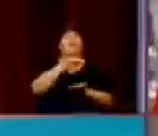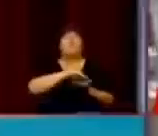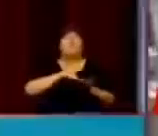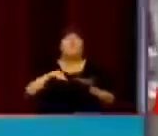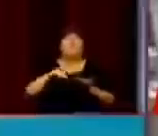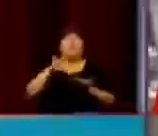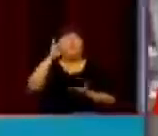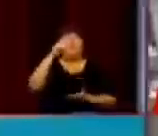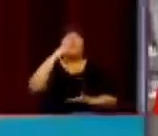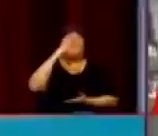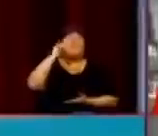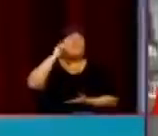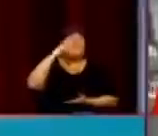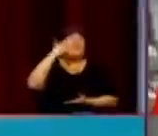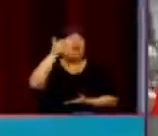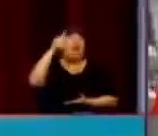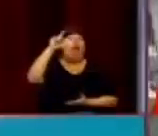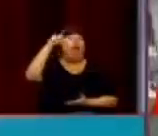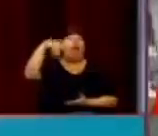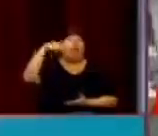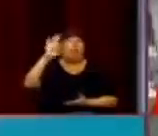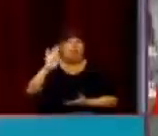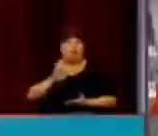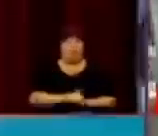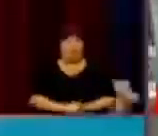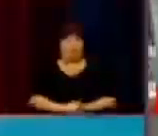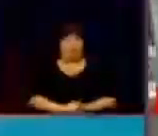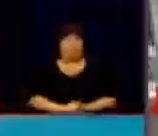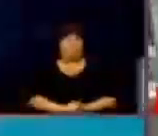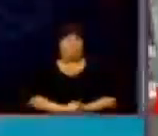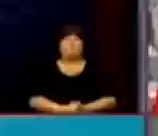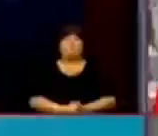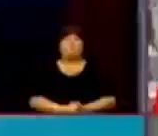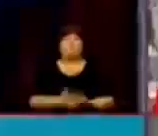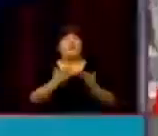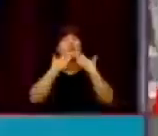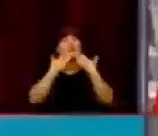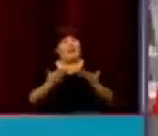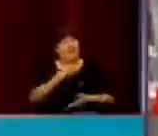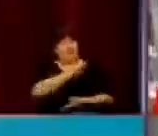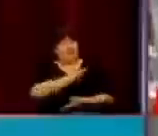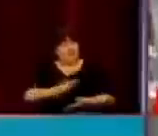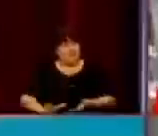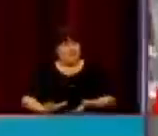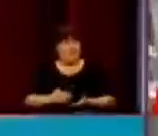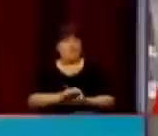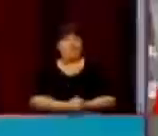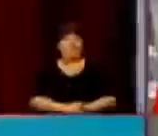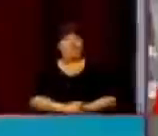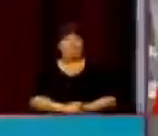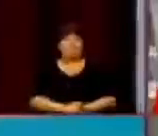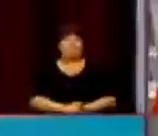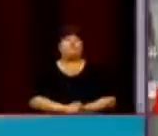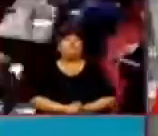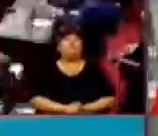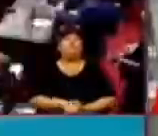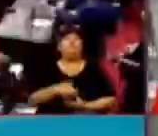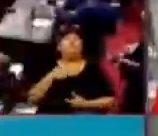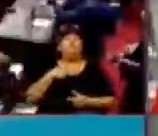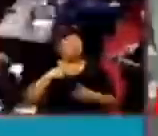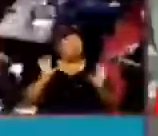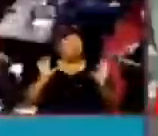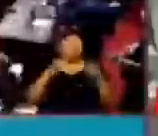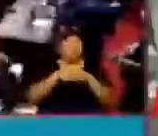personas, mucha gente que aporta, y que veo algunas veces cierto mejoramiento. Nadie quiere un país de